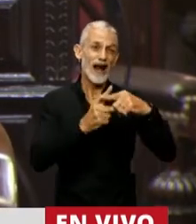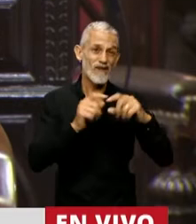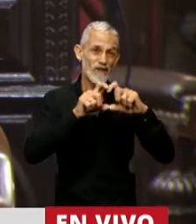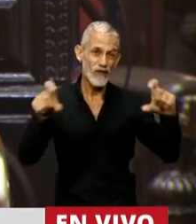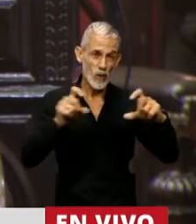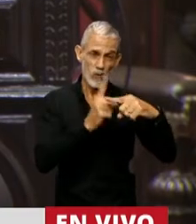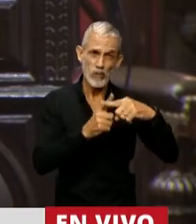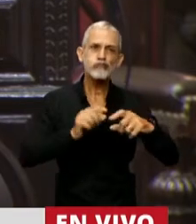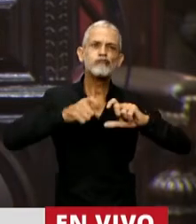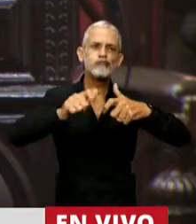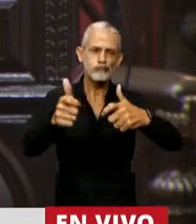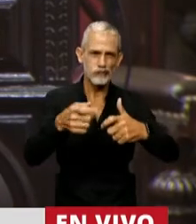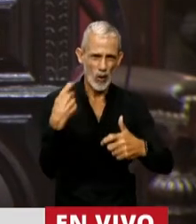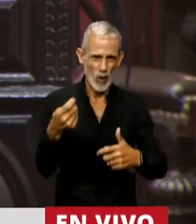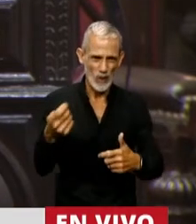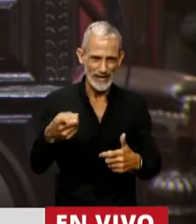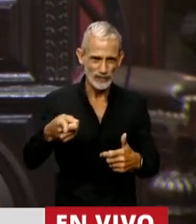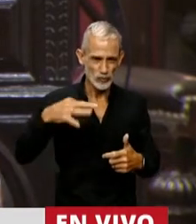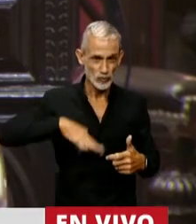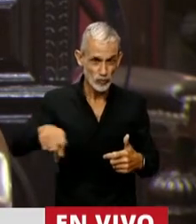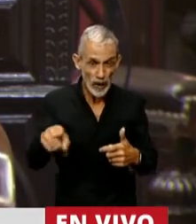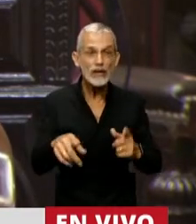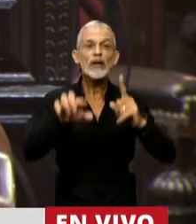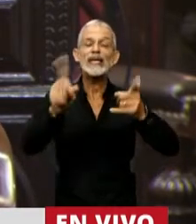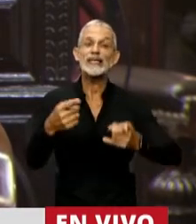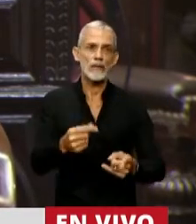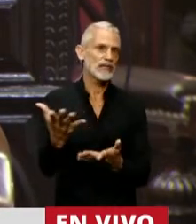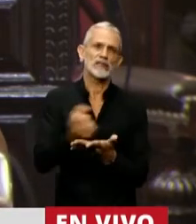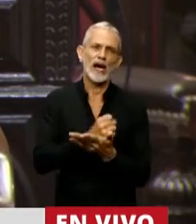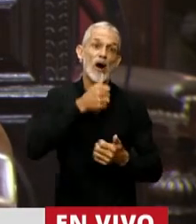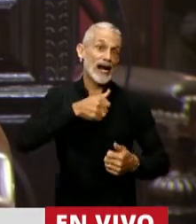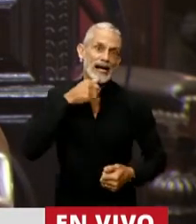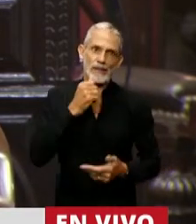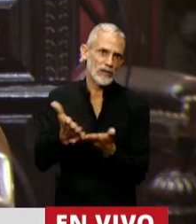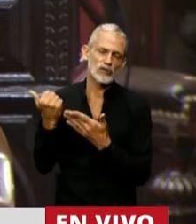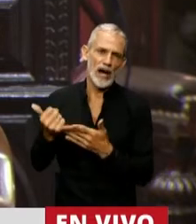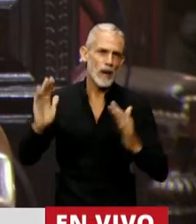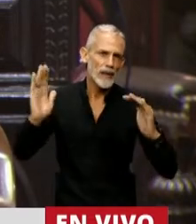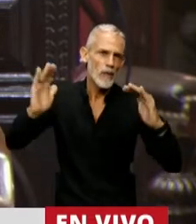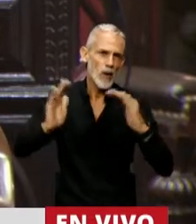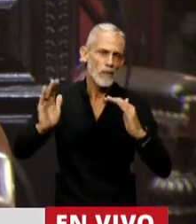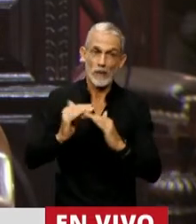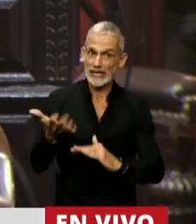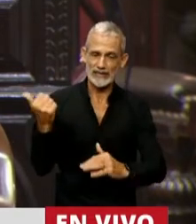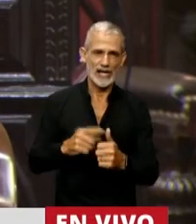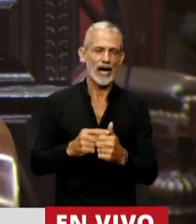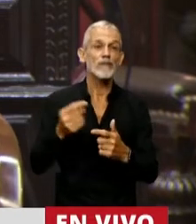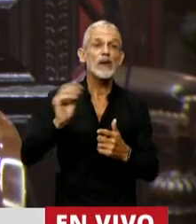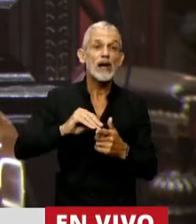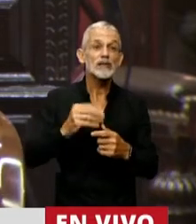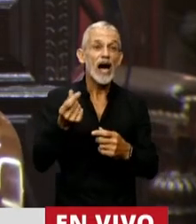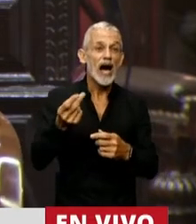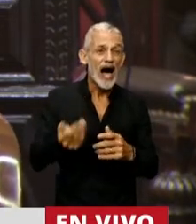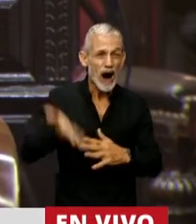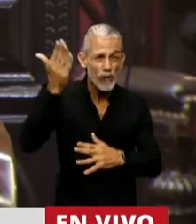el cálculo de los haberes jubilatorios, sino que le quitaron los medicamentos, ¿sí? Sino que liberaron las tarifas,